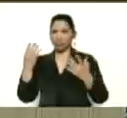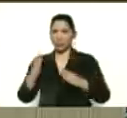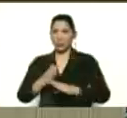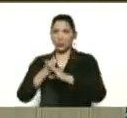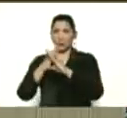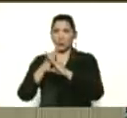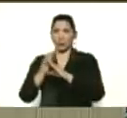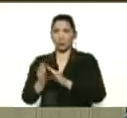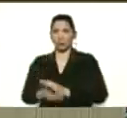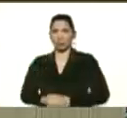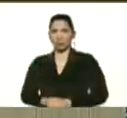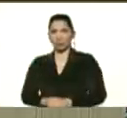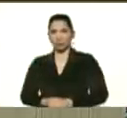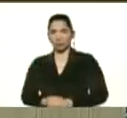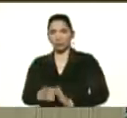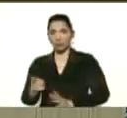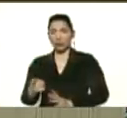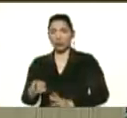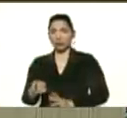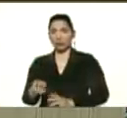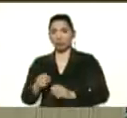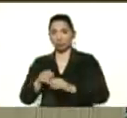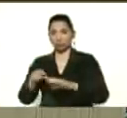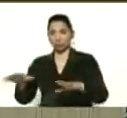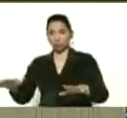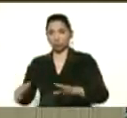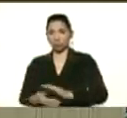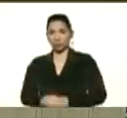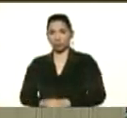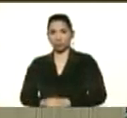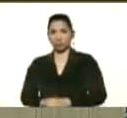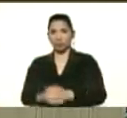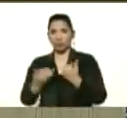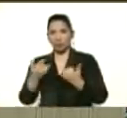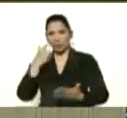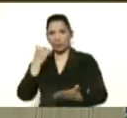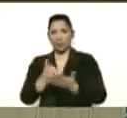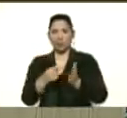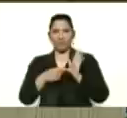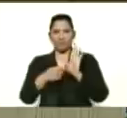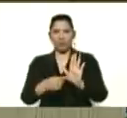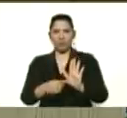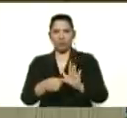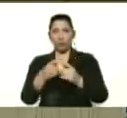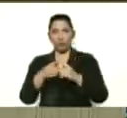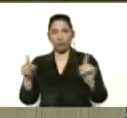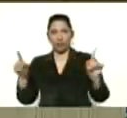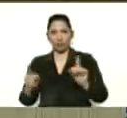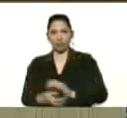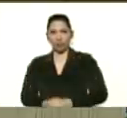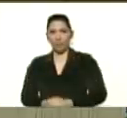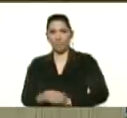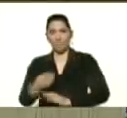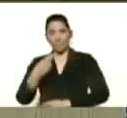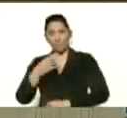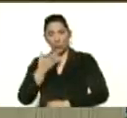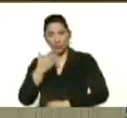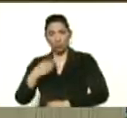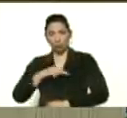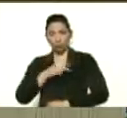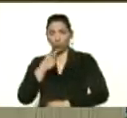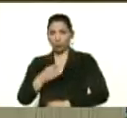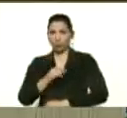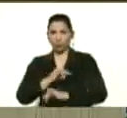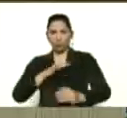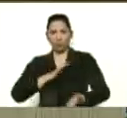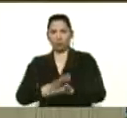contener esta pandemia. Ahora veamos el ejemplo en contrario. Si nosotros decimos ya estamos todos tranquilos,